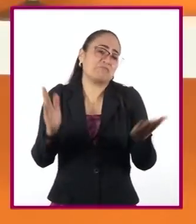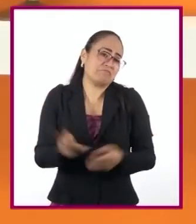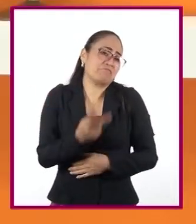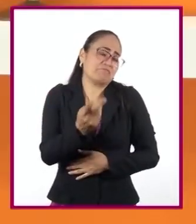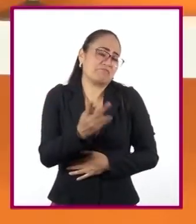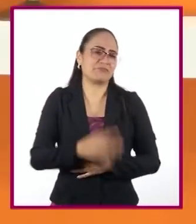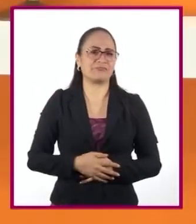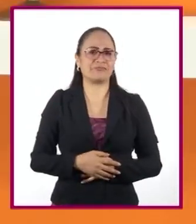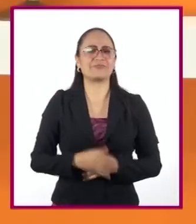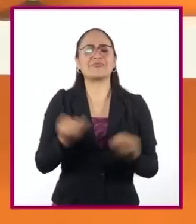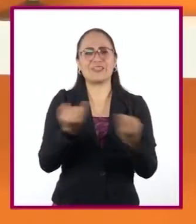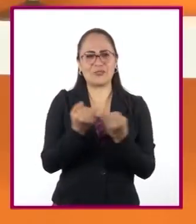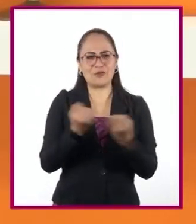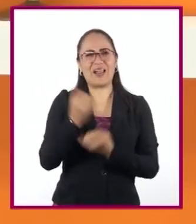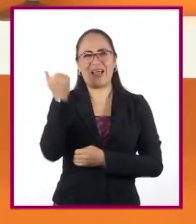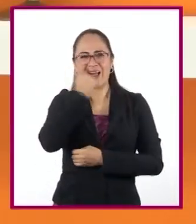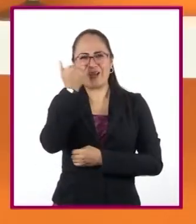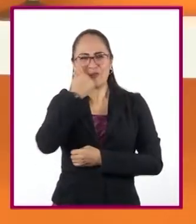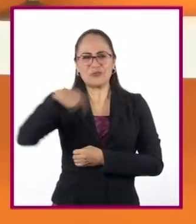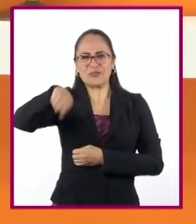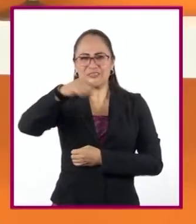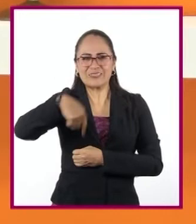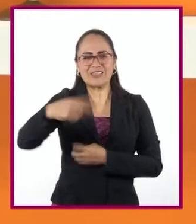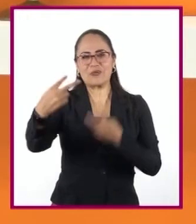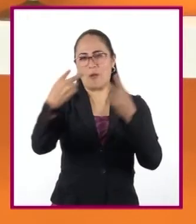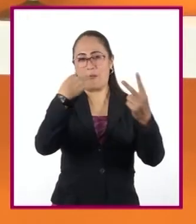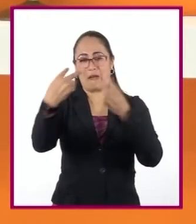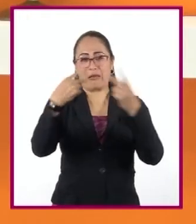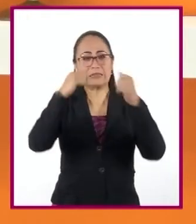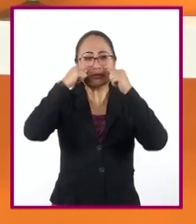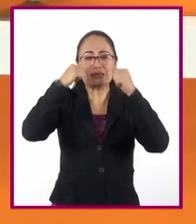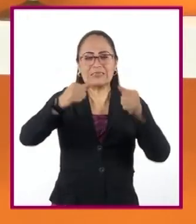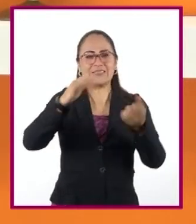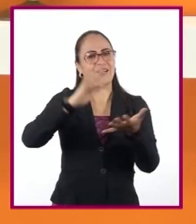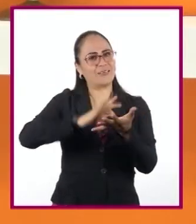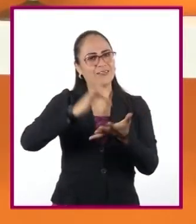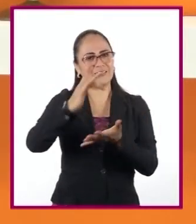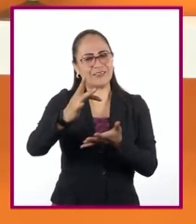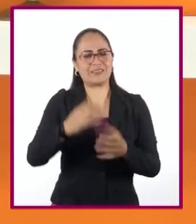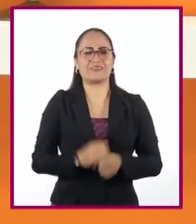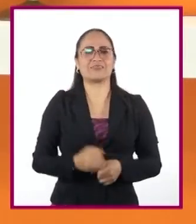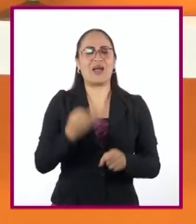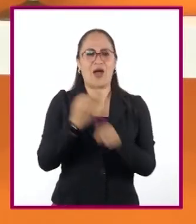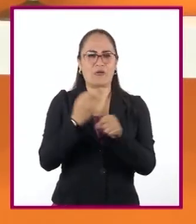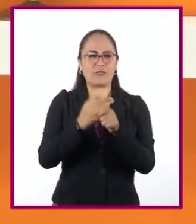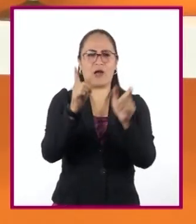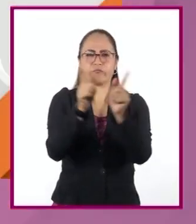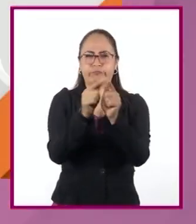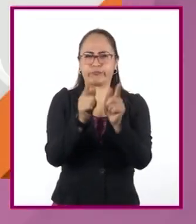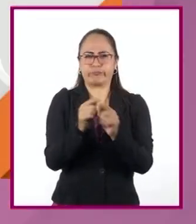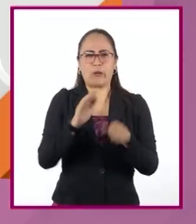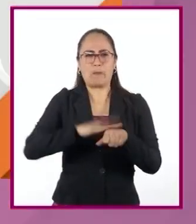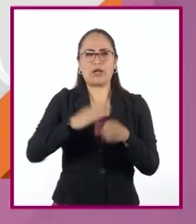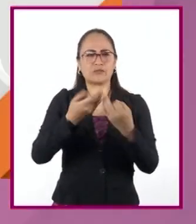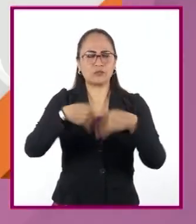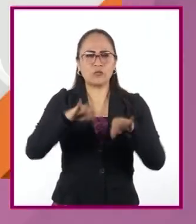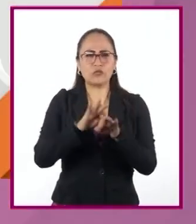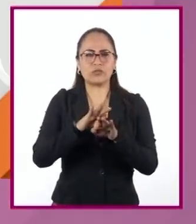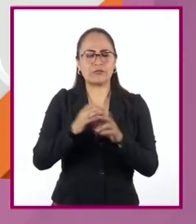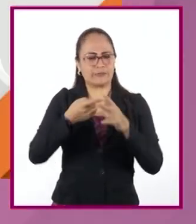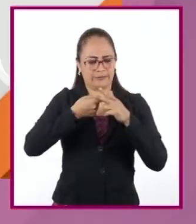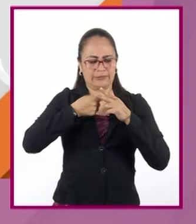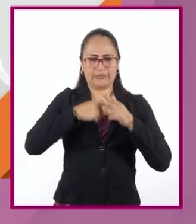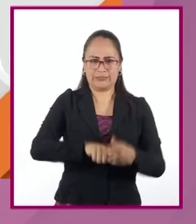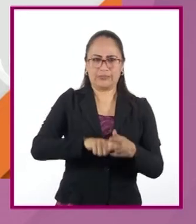Agradezco a los estudiantes que continúen atentos a la transmisión. Haremos un resumen de lo importante. Vamos a dar